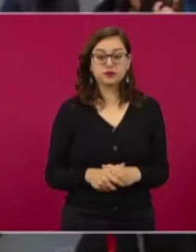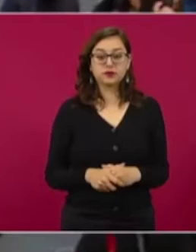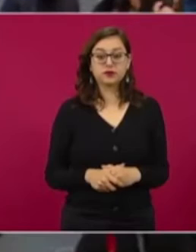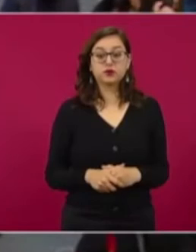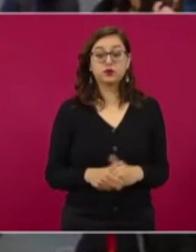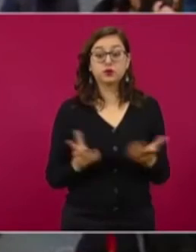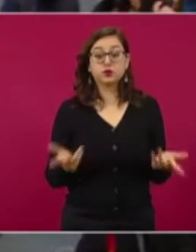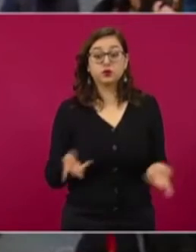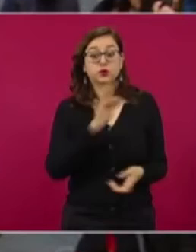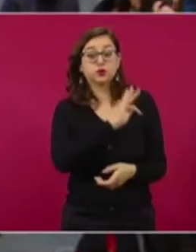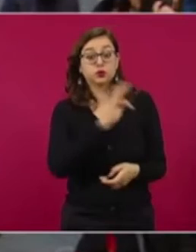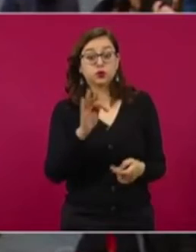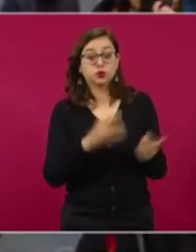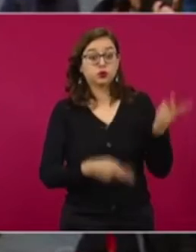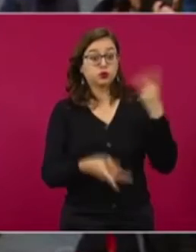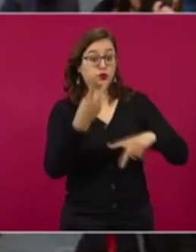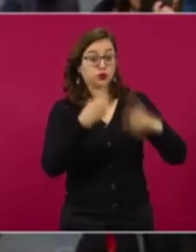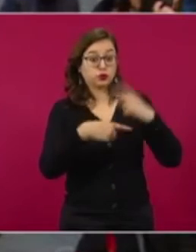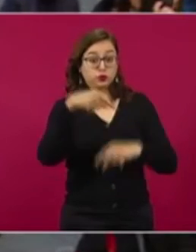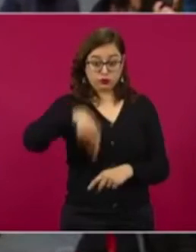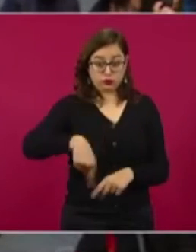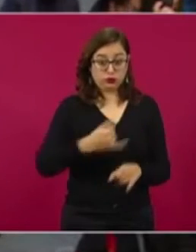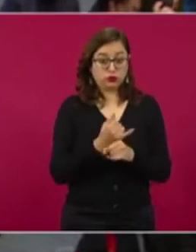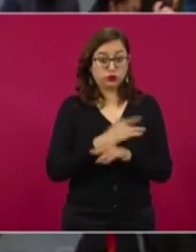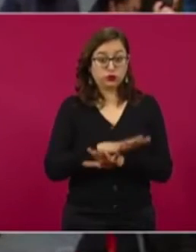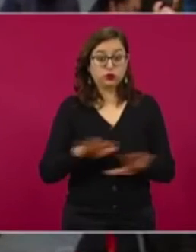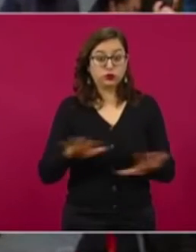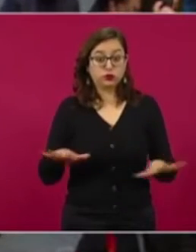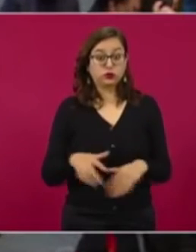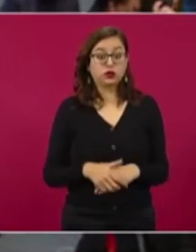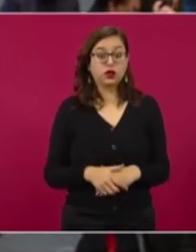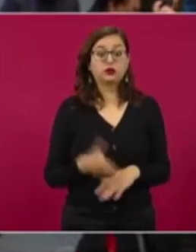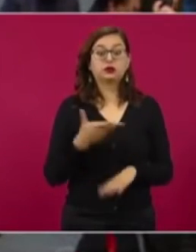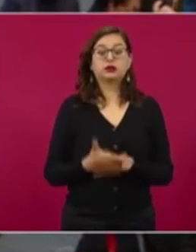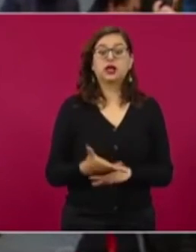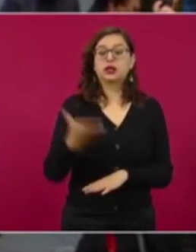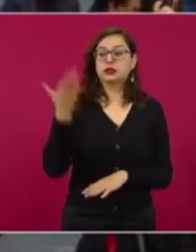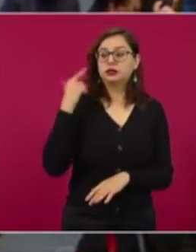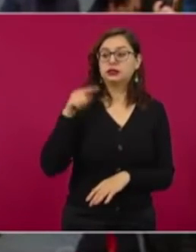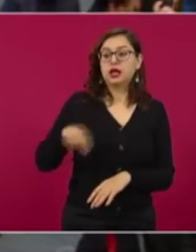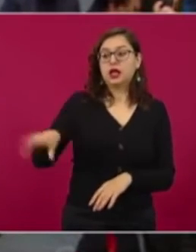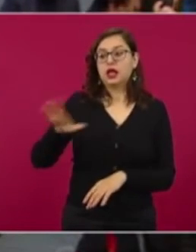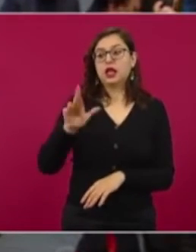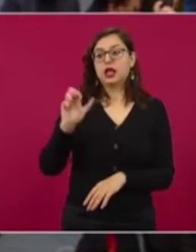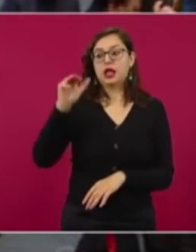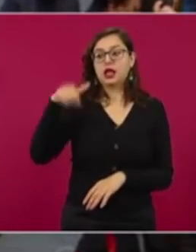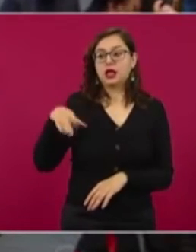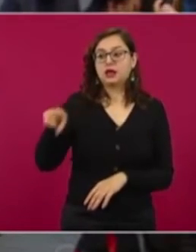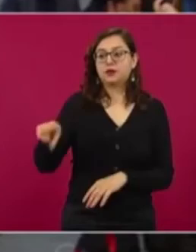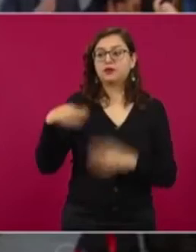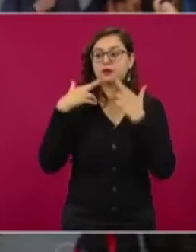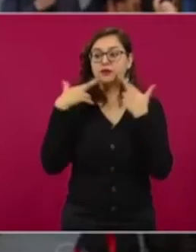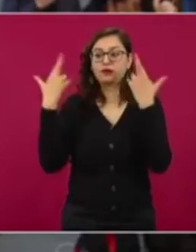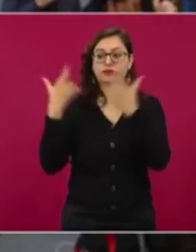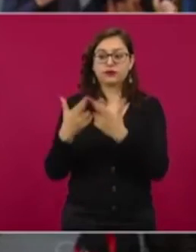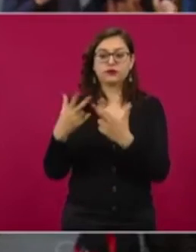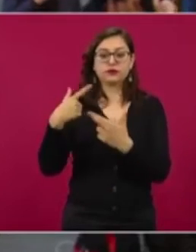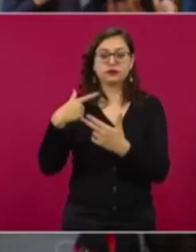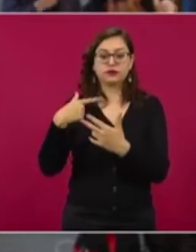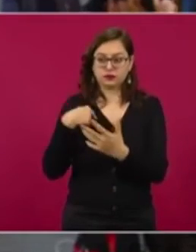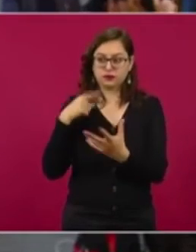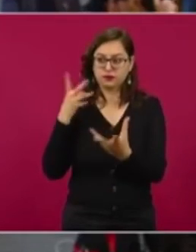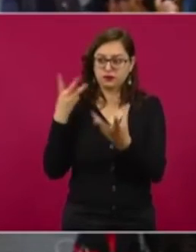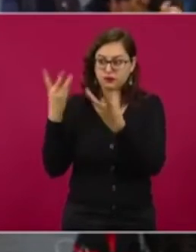RAN venga a informar hasta dónde llega el bar. Yo tuve una reunión con los del RAN. Ellos saben Sí,